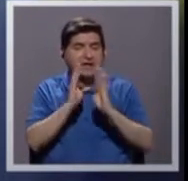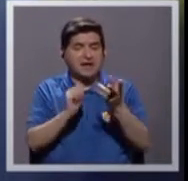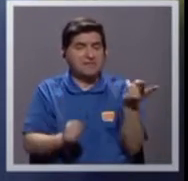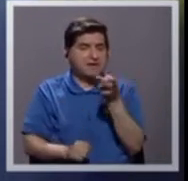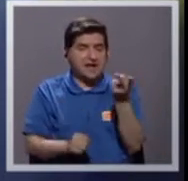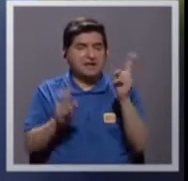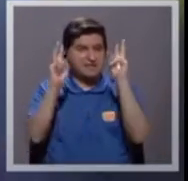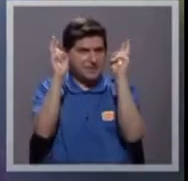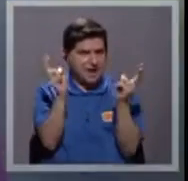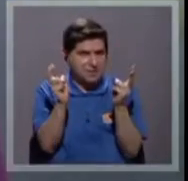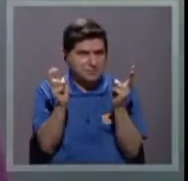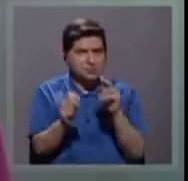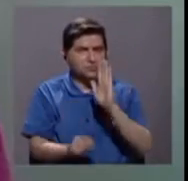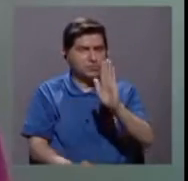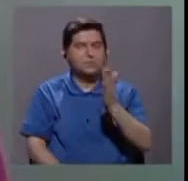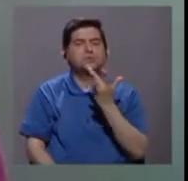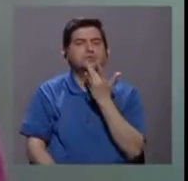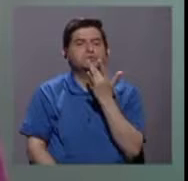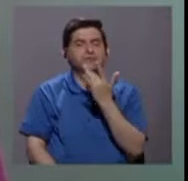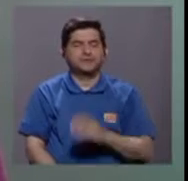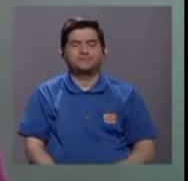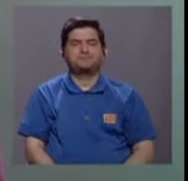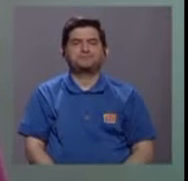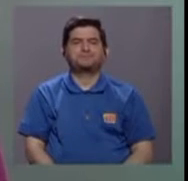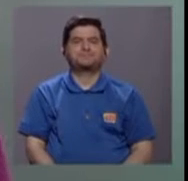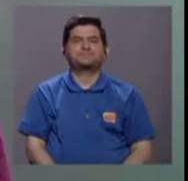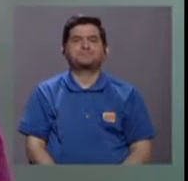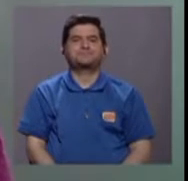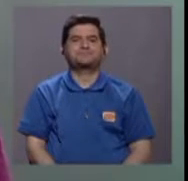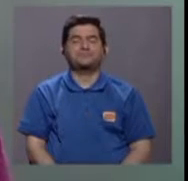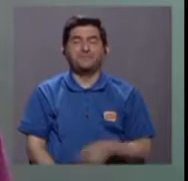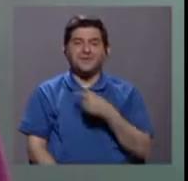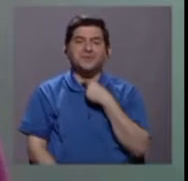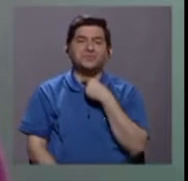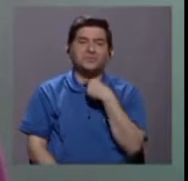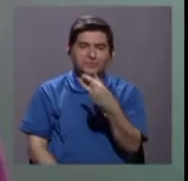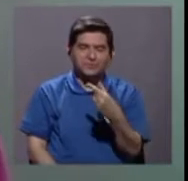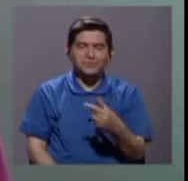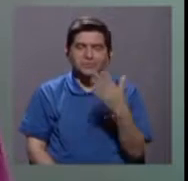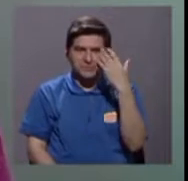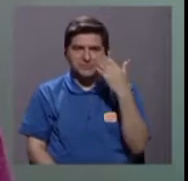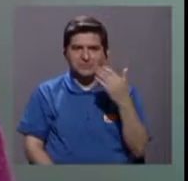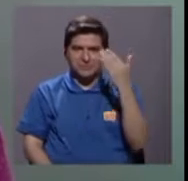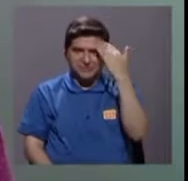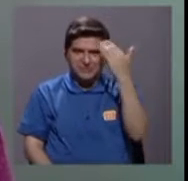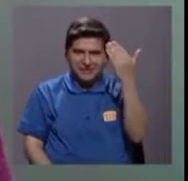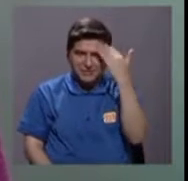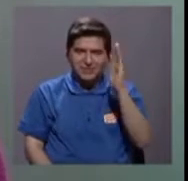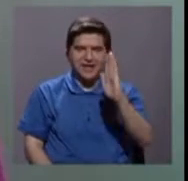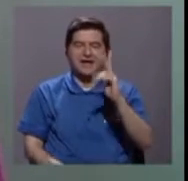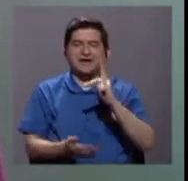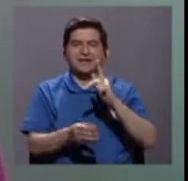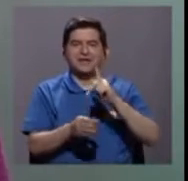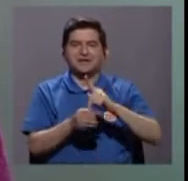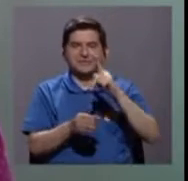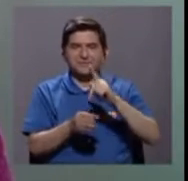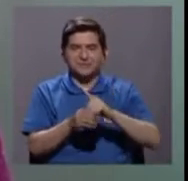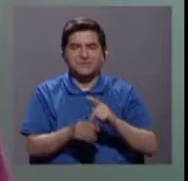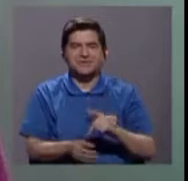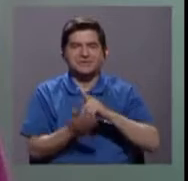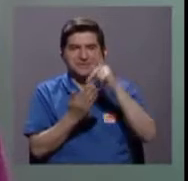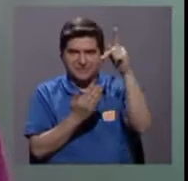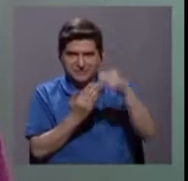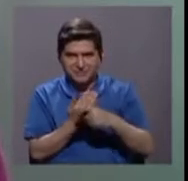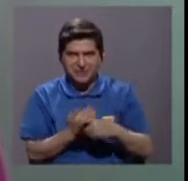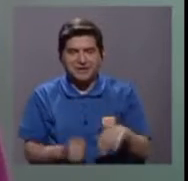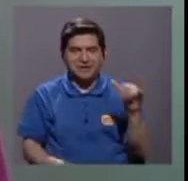prefiera. Sí, cómo no. Bueno, mucho gusto de saludarlo y de estar en su programa. Un saludo muy cordial también